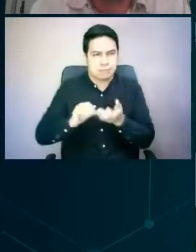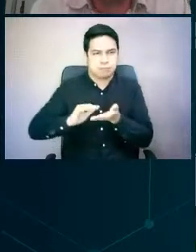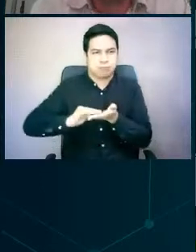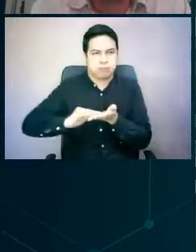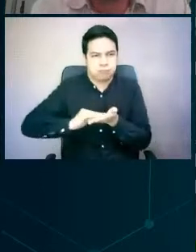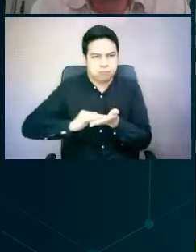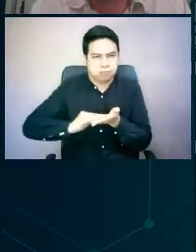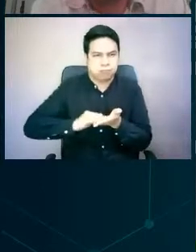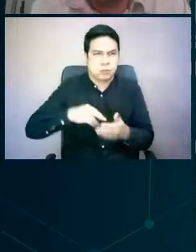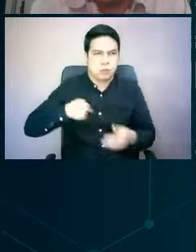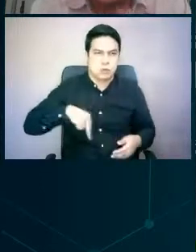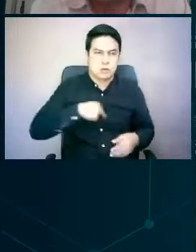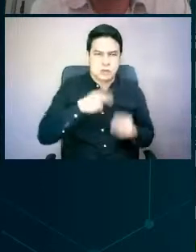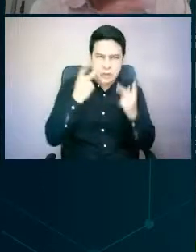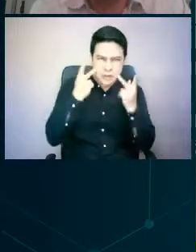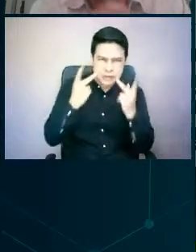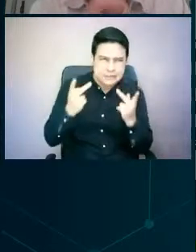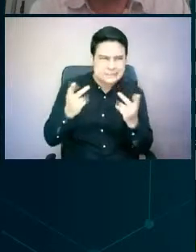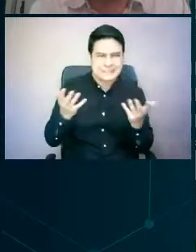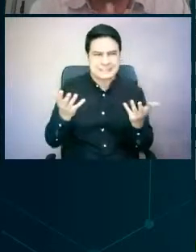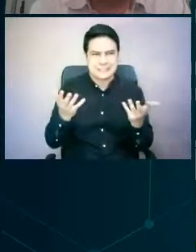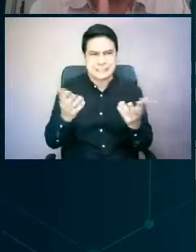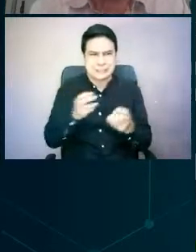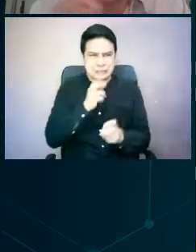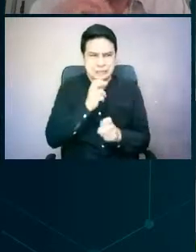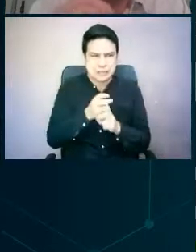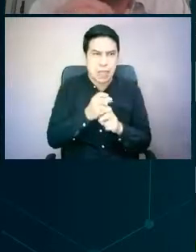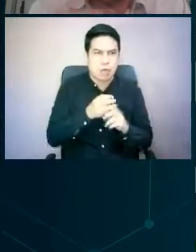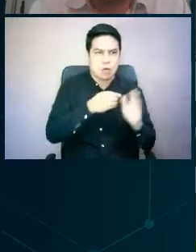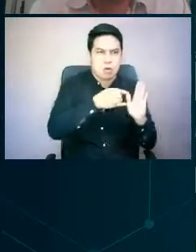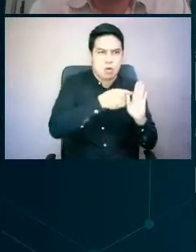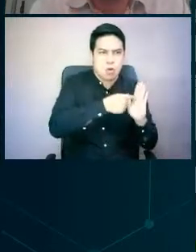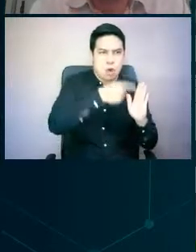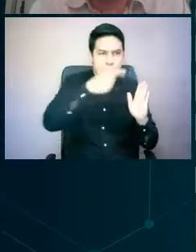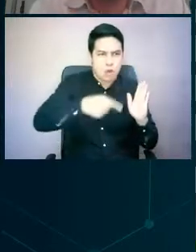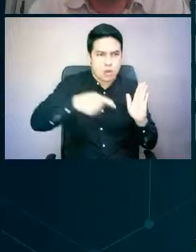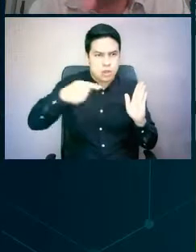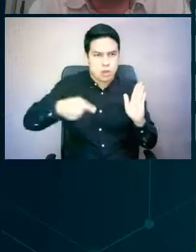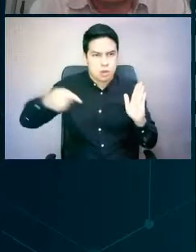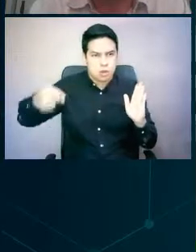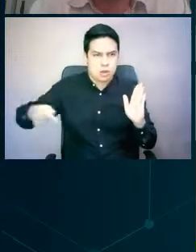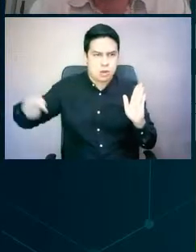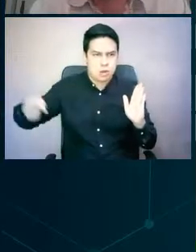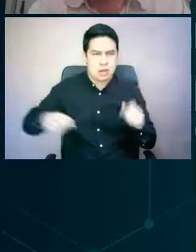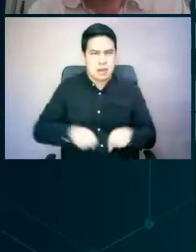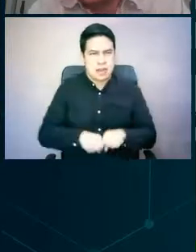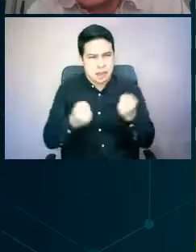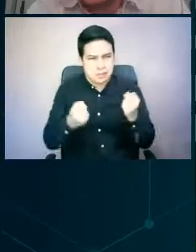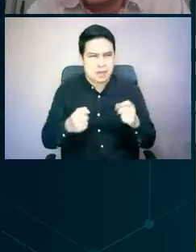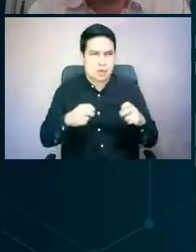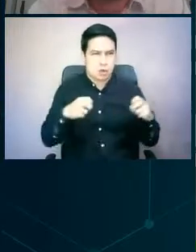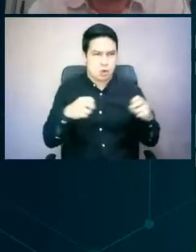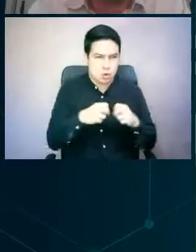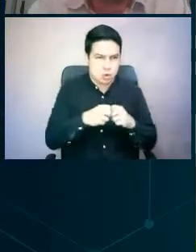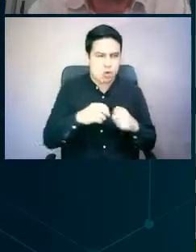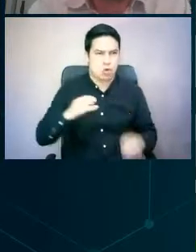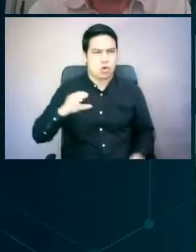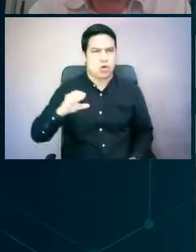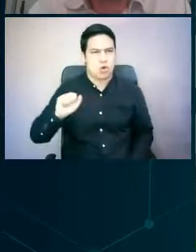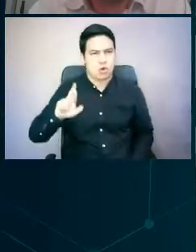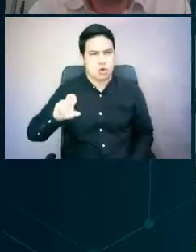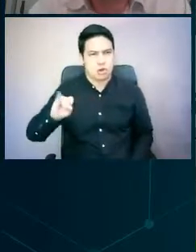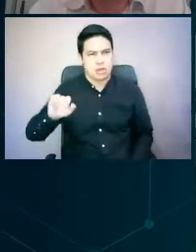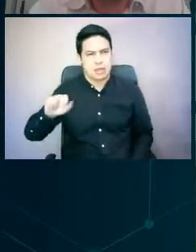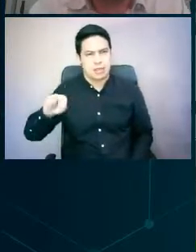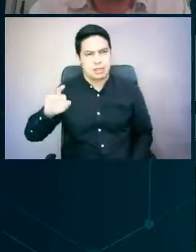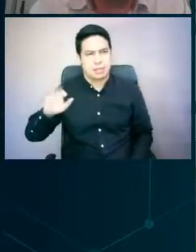mirar cómo son las formas de onda de tensión, de corriente y voltaje en el extremo de la